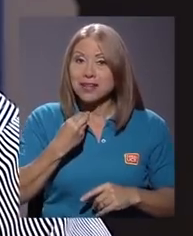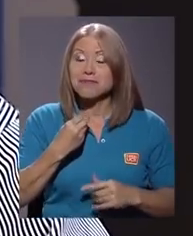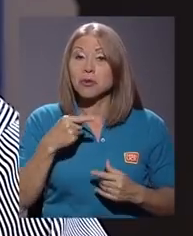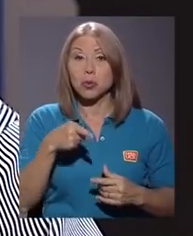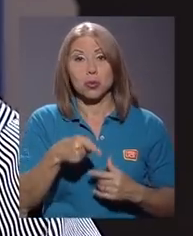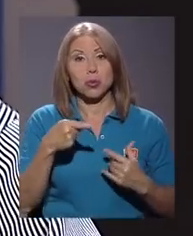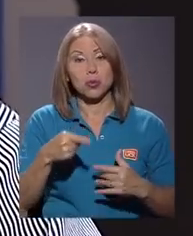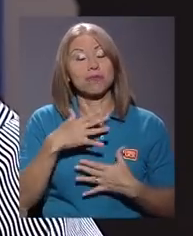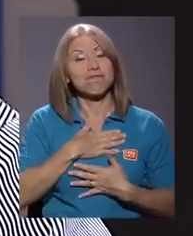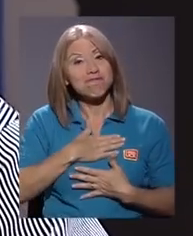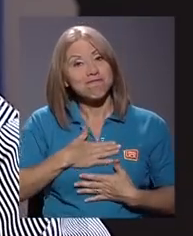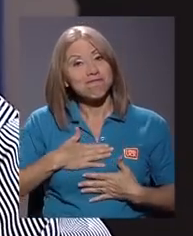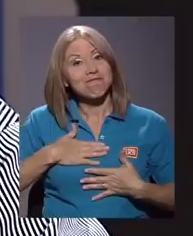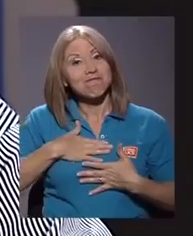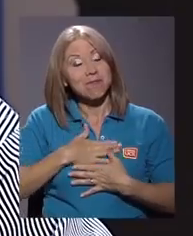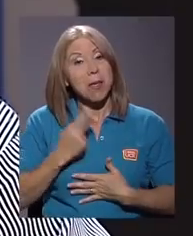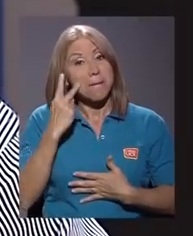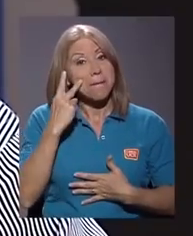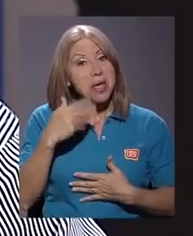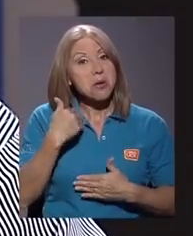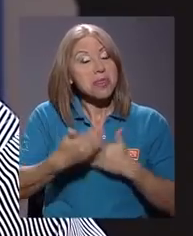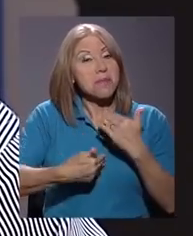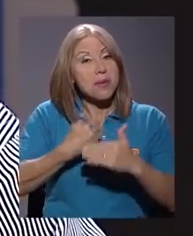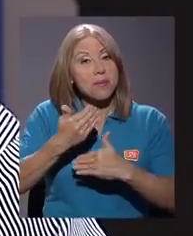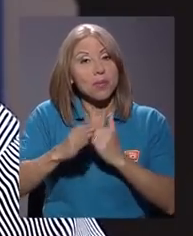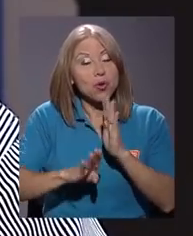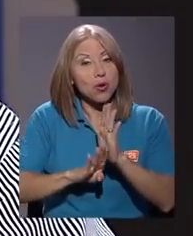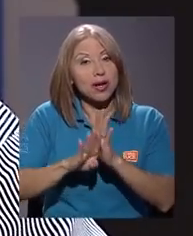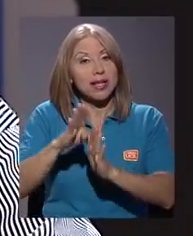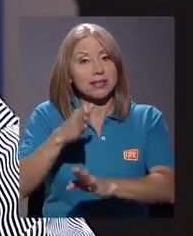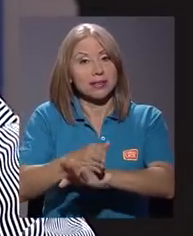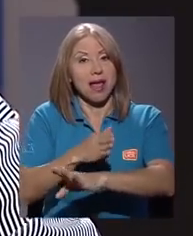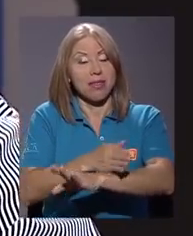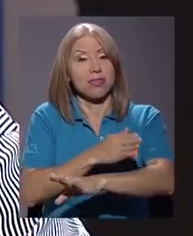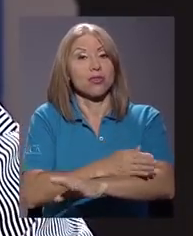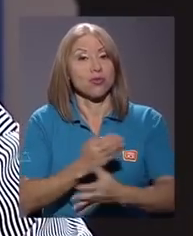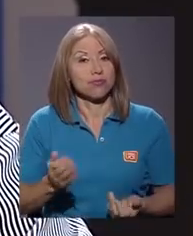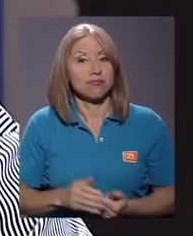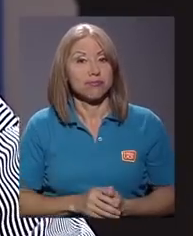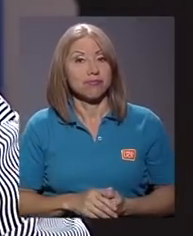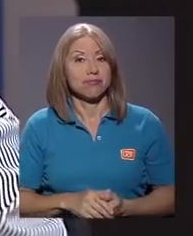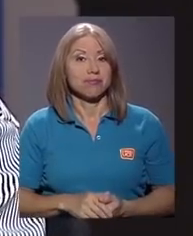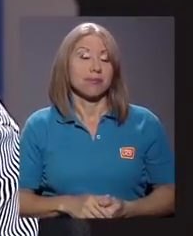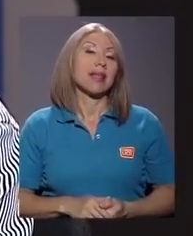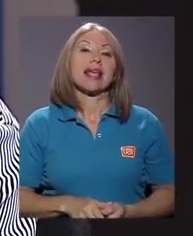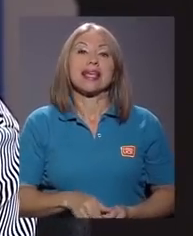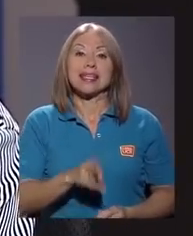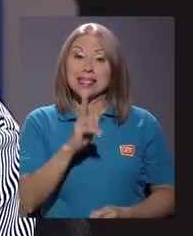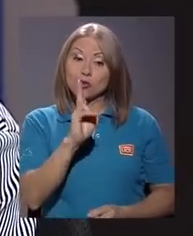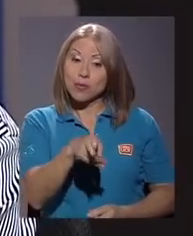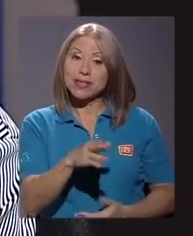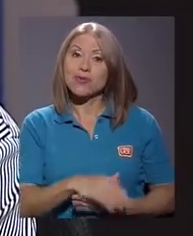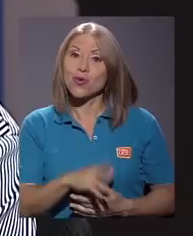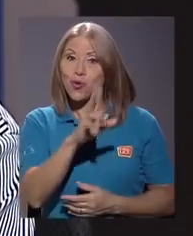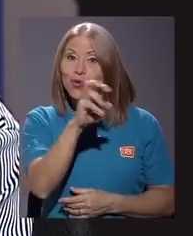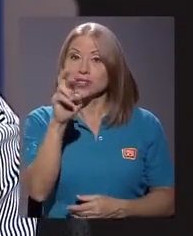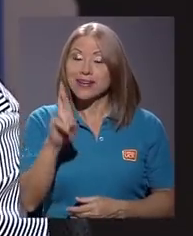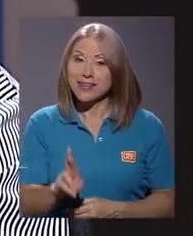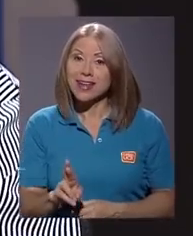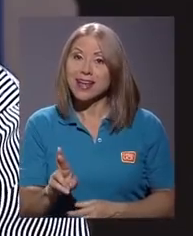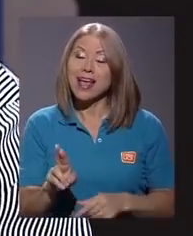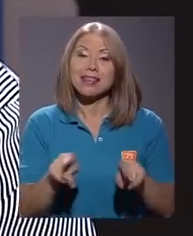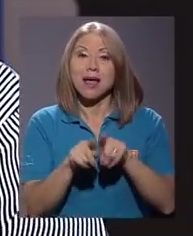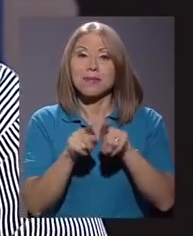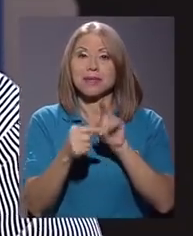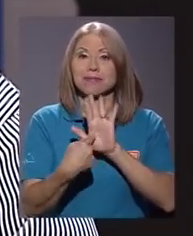vamos vamos progresando en la visión Verdad que es eso mismo de posicionar a Costa Rica como también una